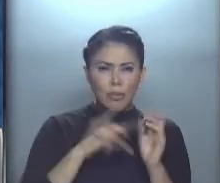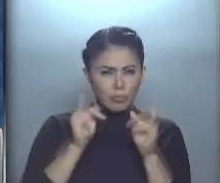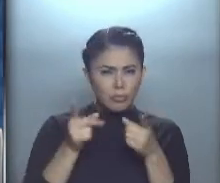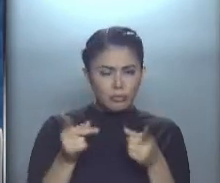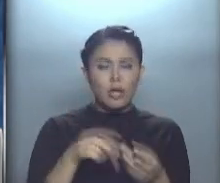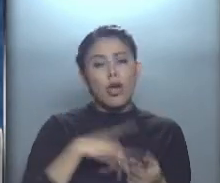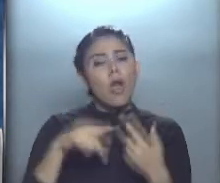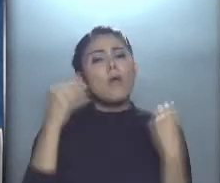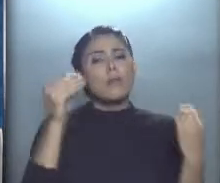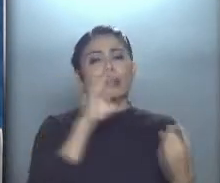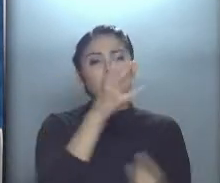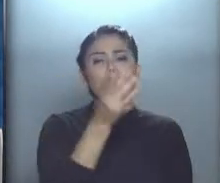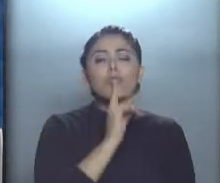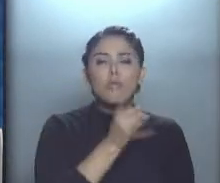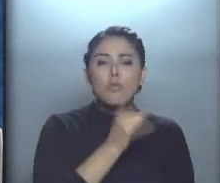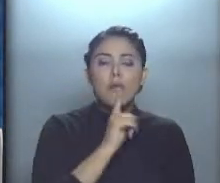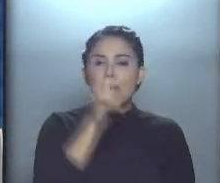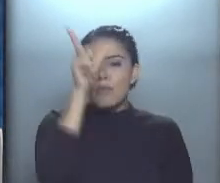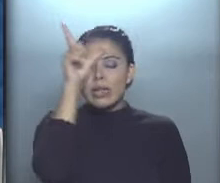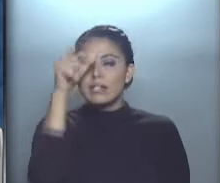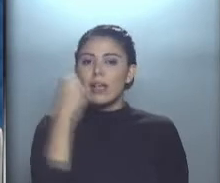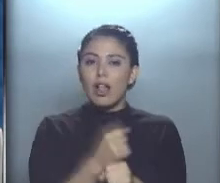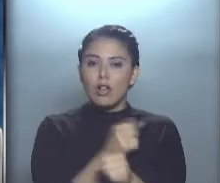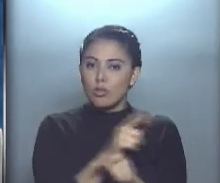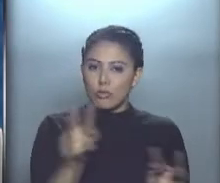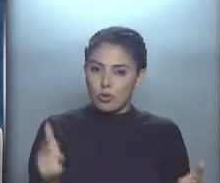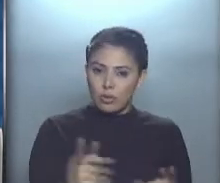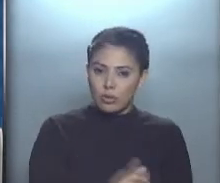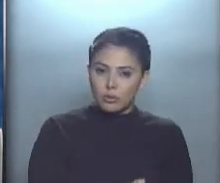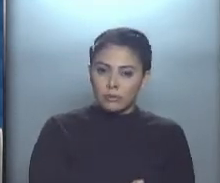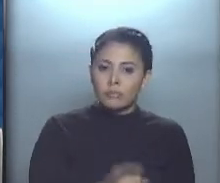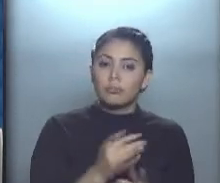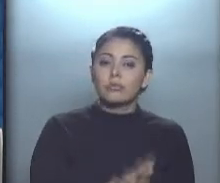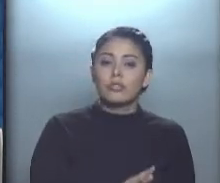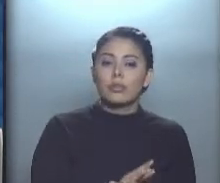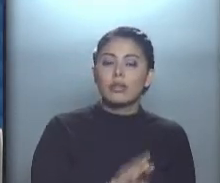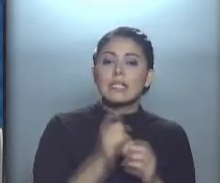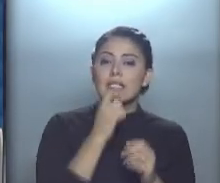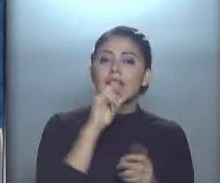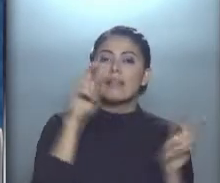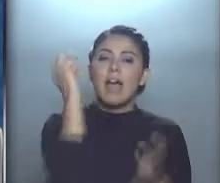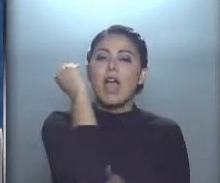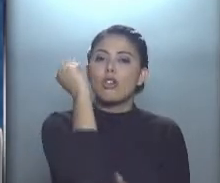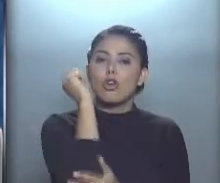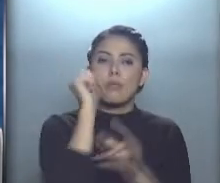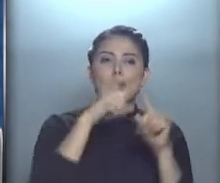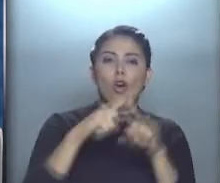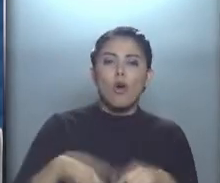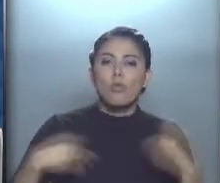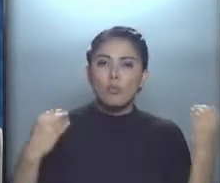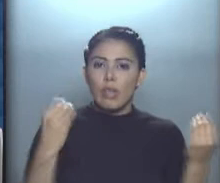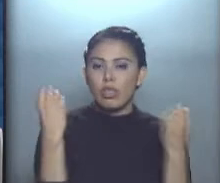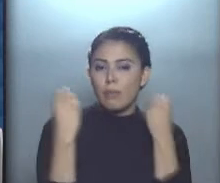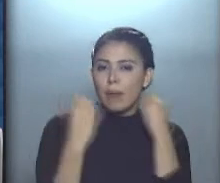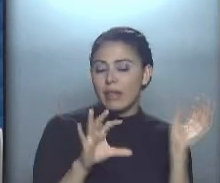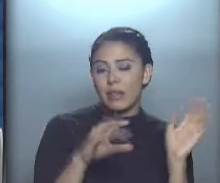Tucumán la policía no ha vuelto a sus puestos de trabajo. Bueno, respecto al tema de los cálculos económicos, son diversos y